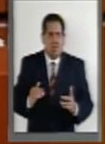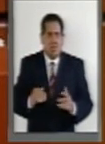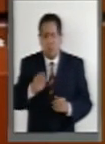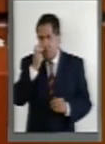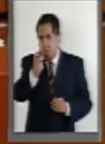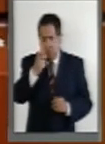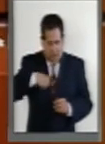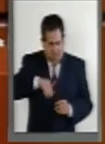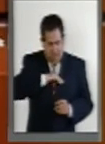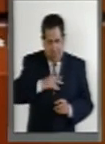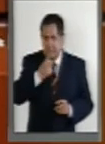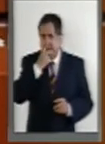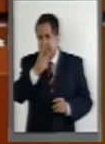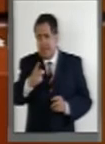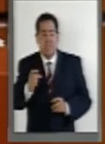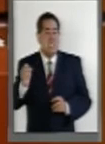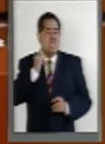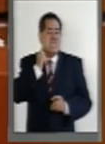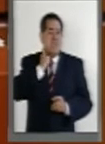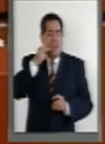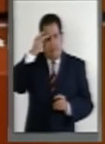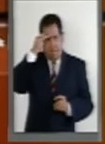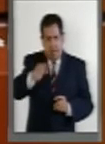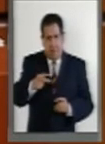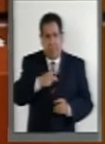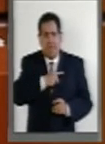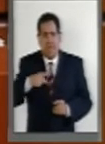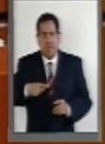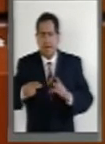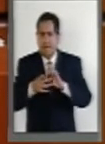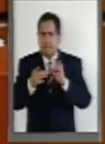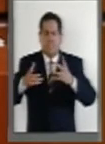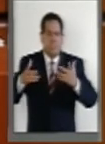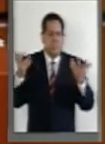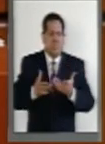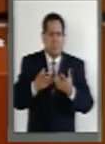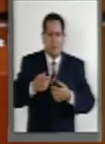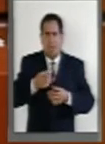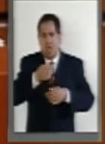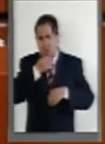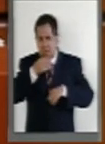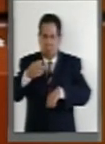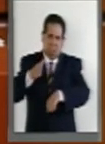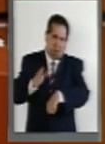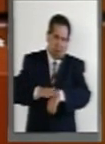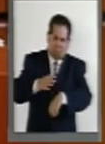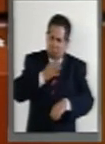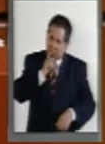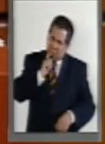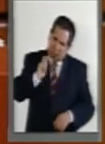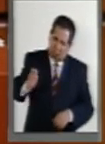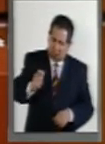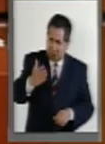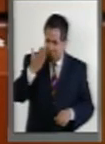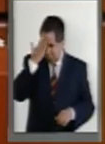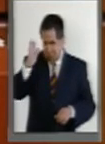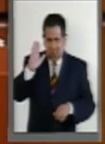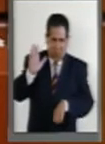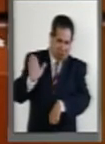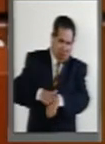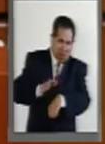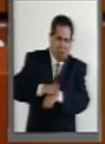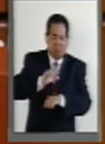nosotros decimos que el Senado de la República debe de hacer un extrañamiento al titular